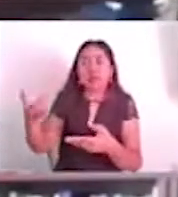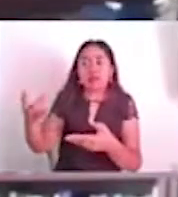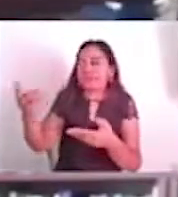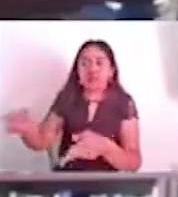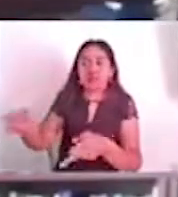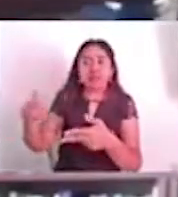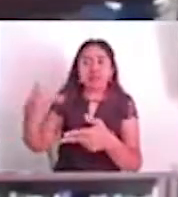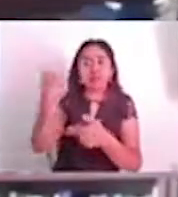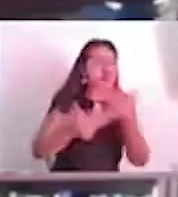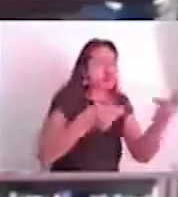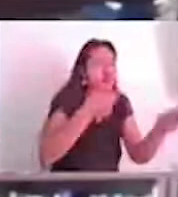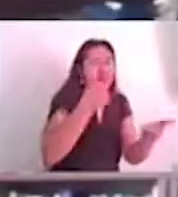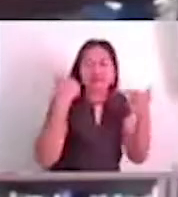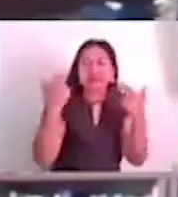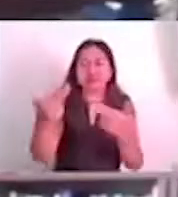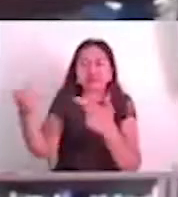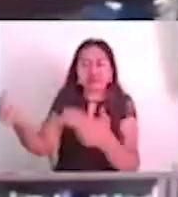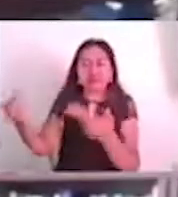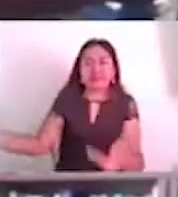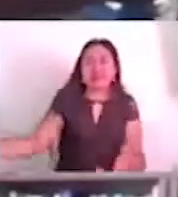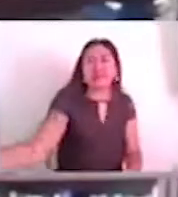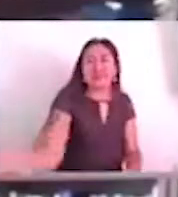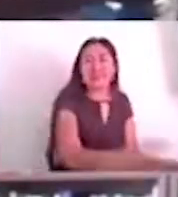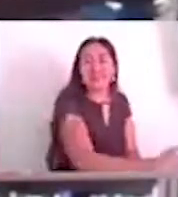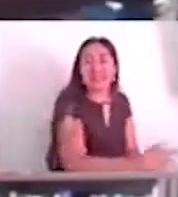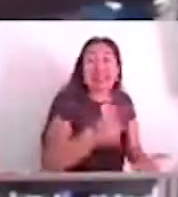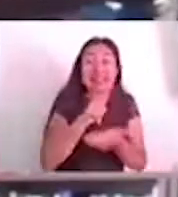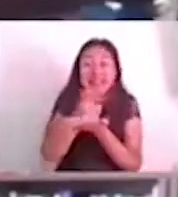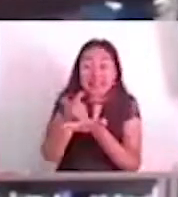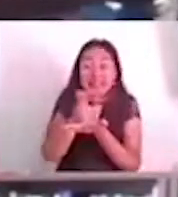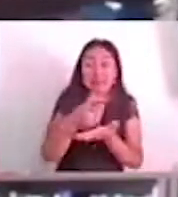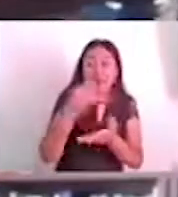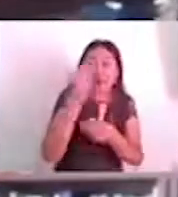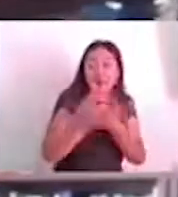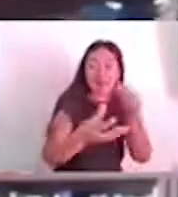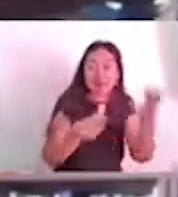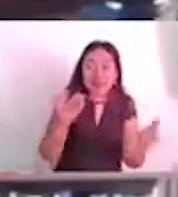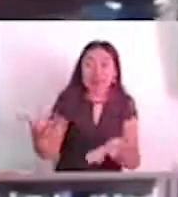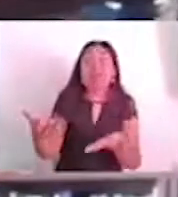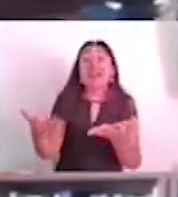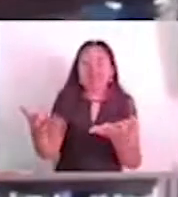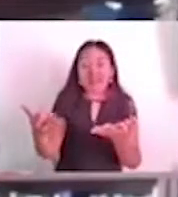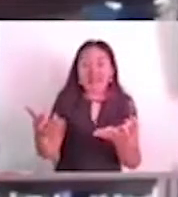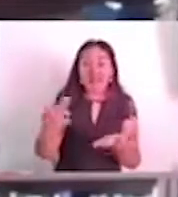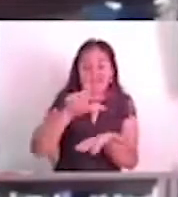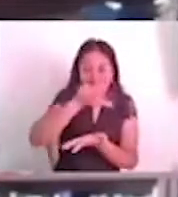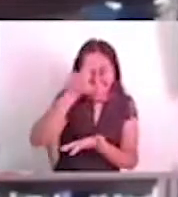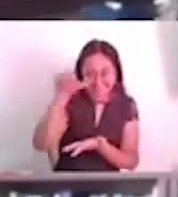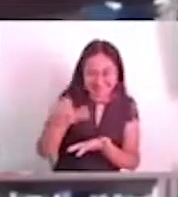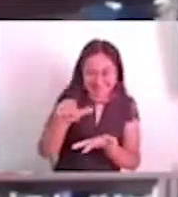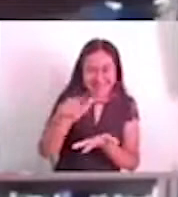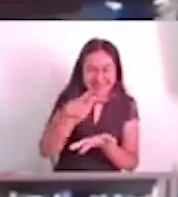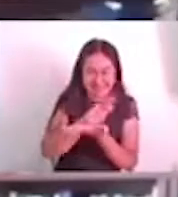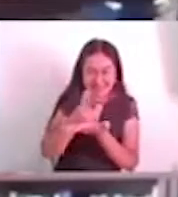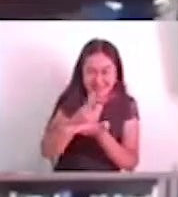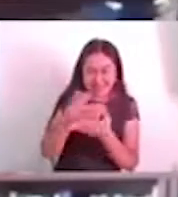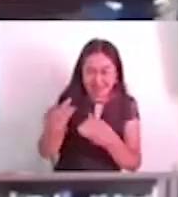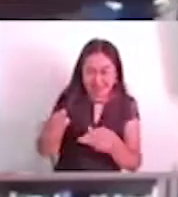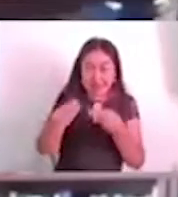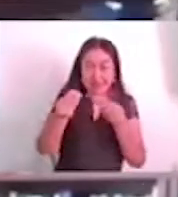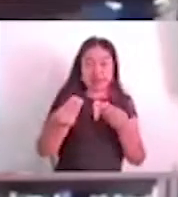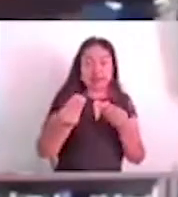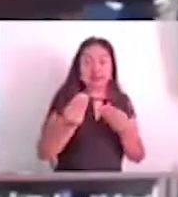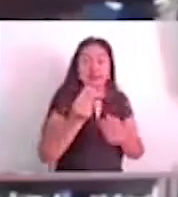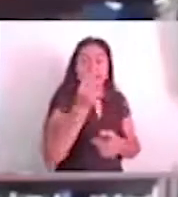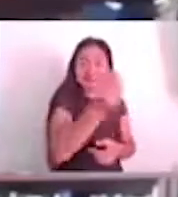mundo recibió este libro. Y presentamos el libro y mandó para que todos los que fueron a la presentación recibieran